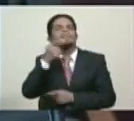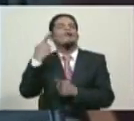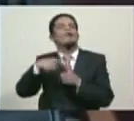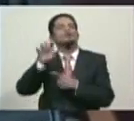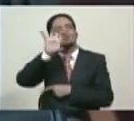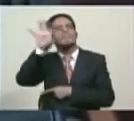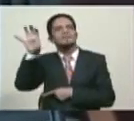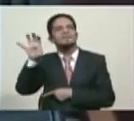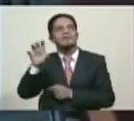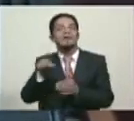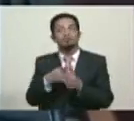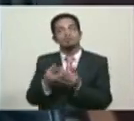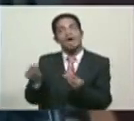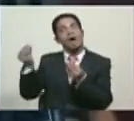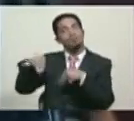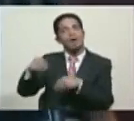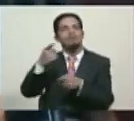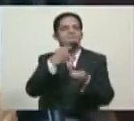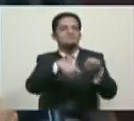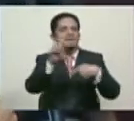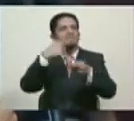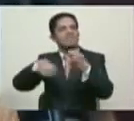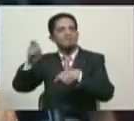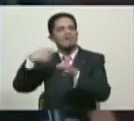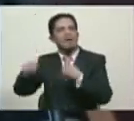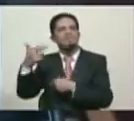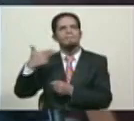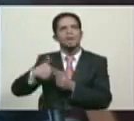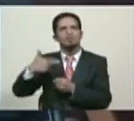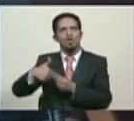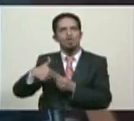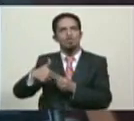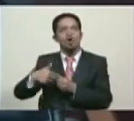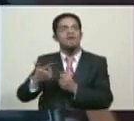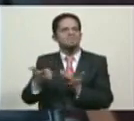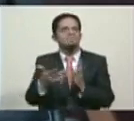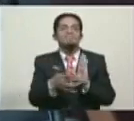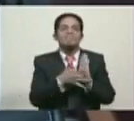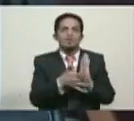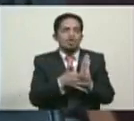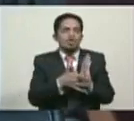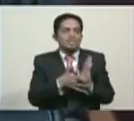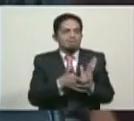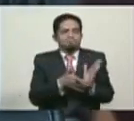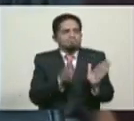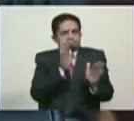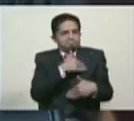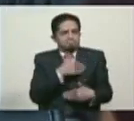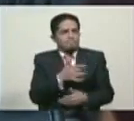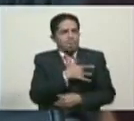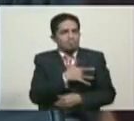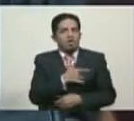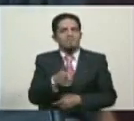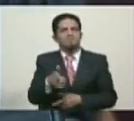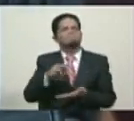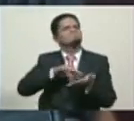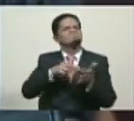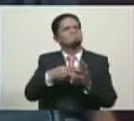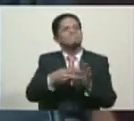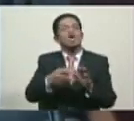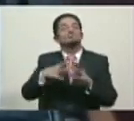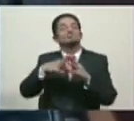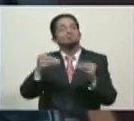la comercialización de nuestro petróleo ni el desarrollo de tecnologías propias y terminaron convirtiendo a todas las